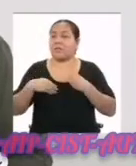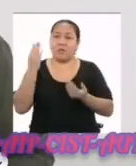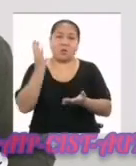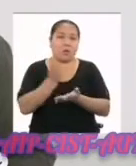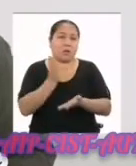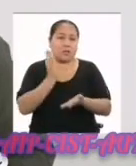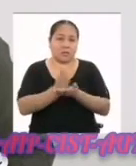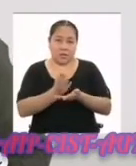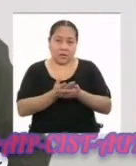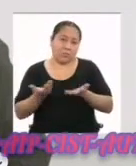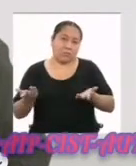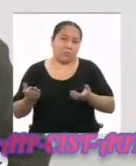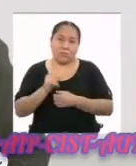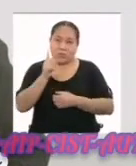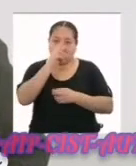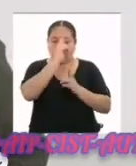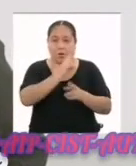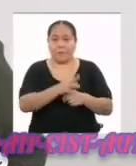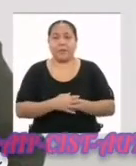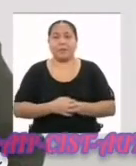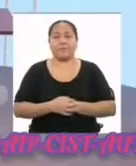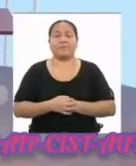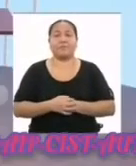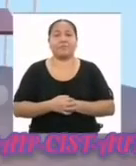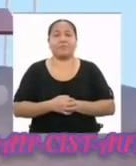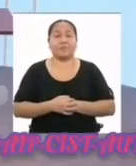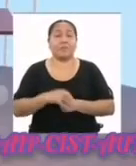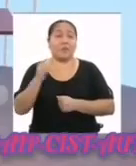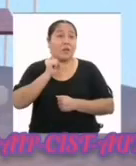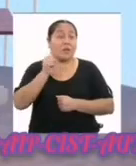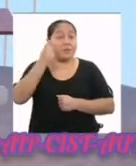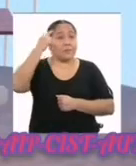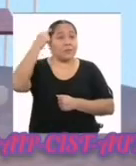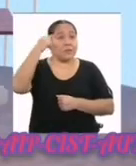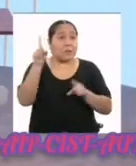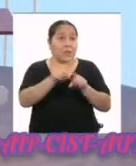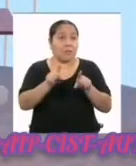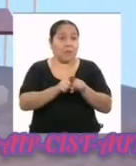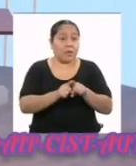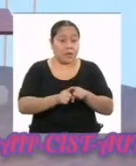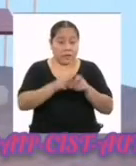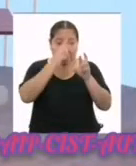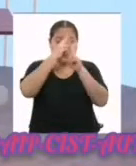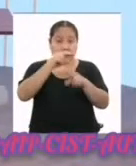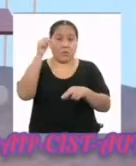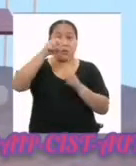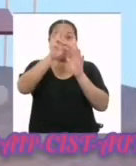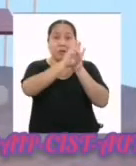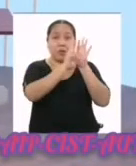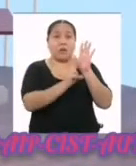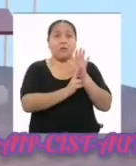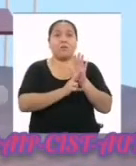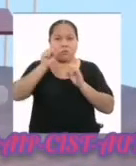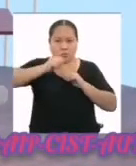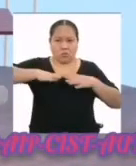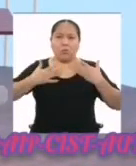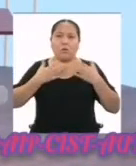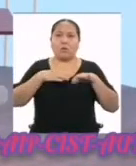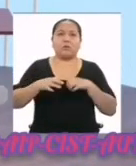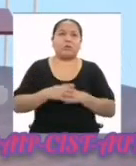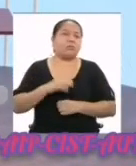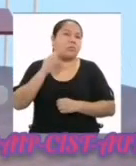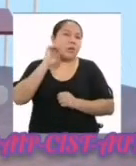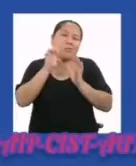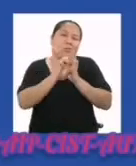sanciones en caso de incumplimiento. Claro, me imagino que también el cumplimiento de ese reglamento tiene que ser posible. No podemos